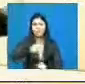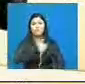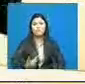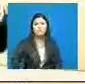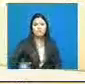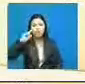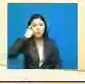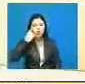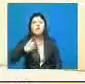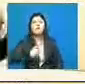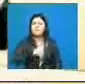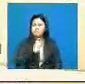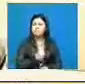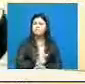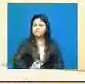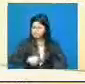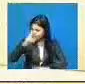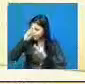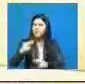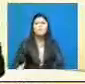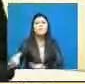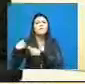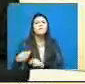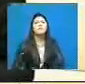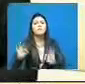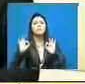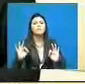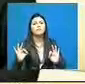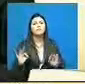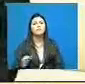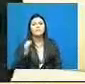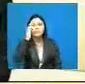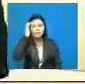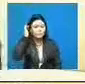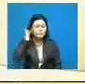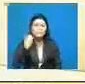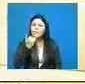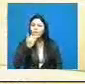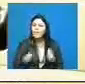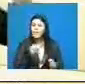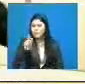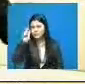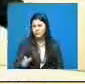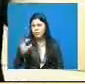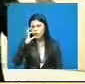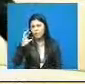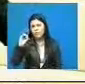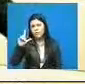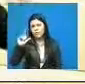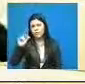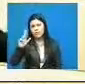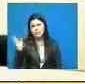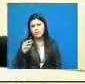responsable, producto de esa serenidad que deben tener los ministros de Hacienda, ¿qué hizo el doctor Oscar Iván Zuluaga, persona a la que